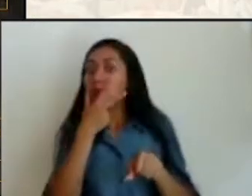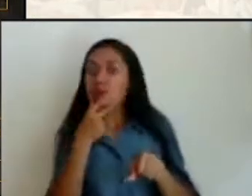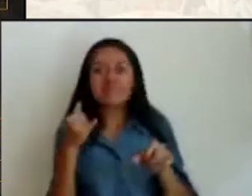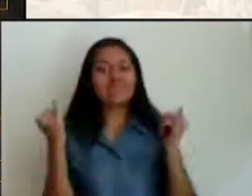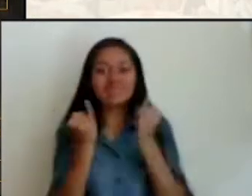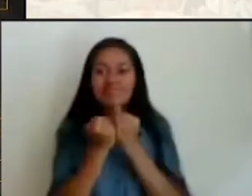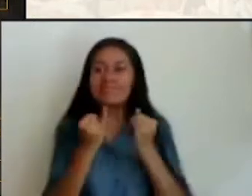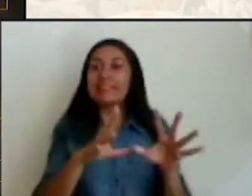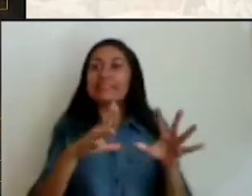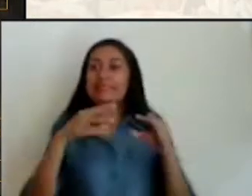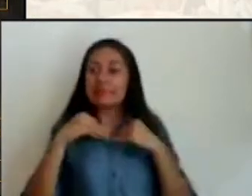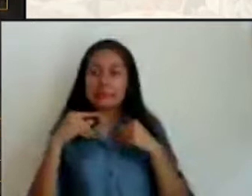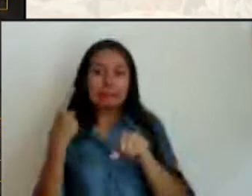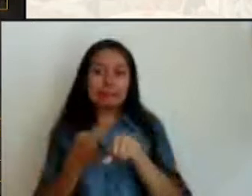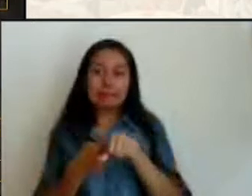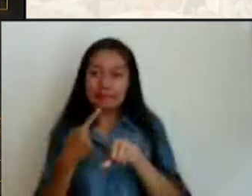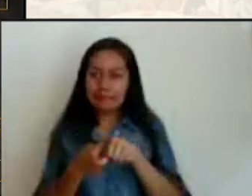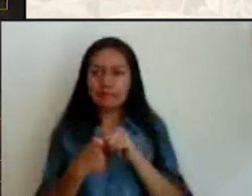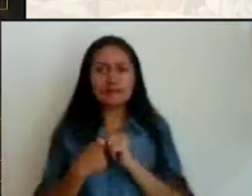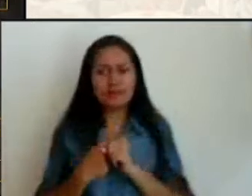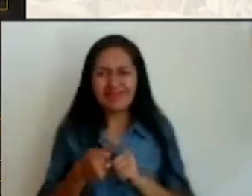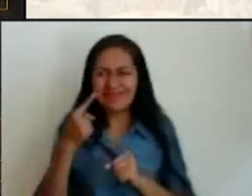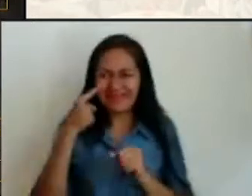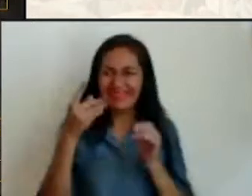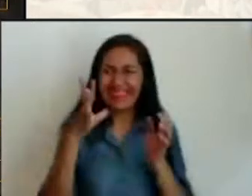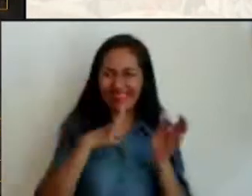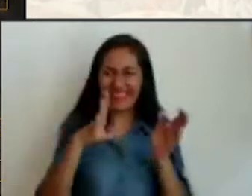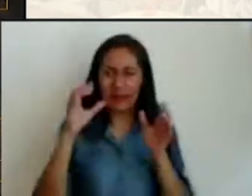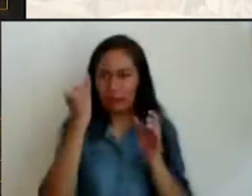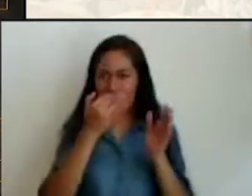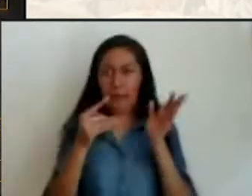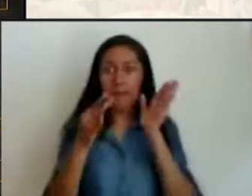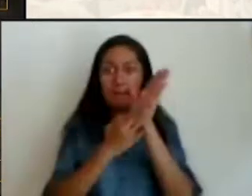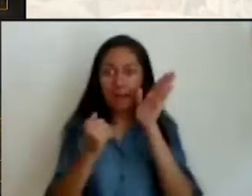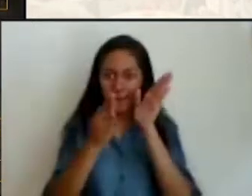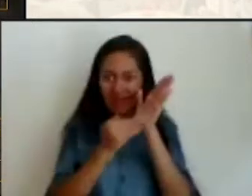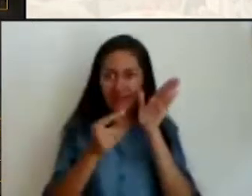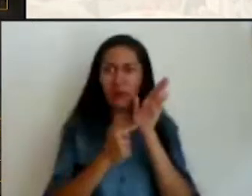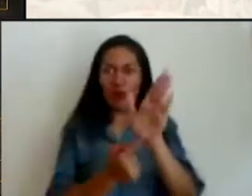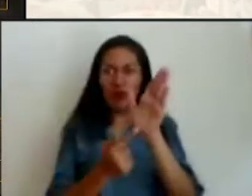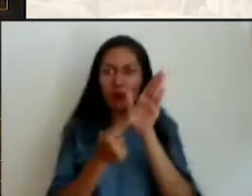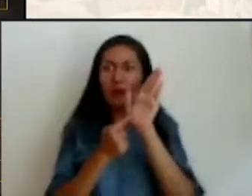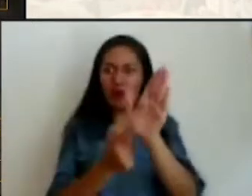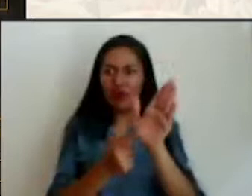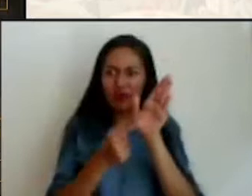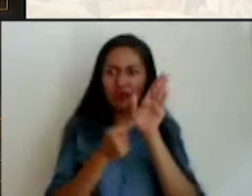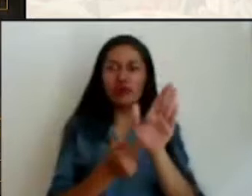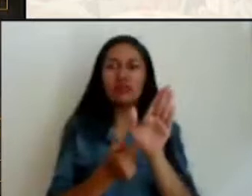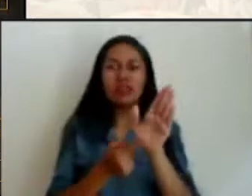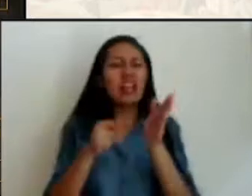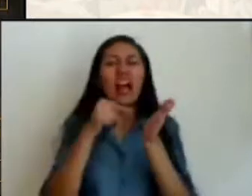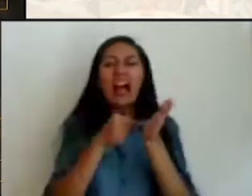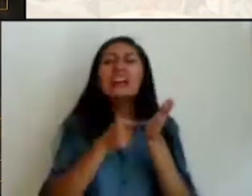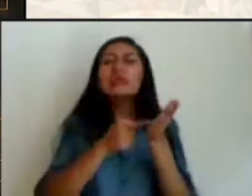el doctor Sanquín los documentos originales que están en el archivo Véneto, decide establecer una nueva